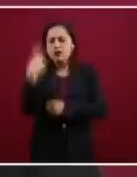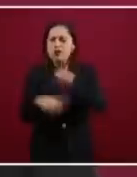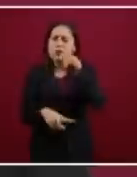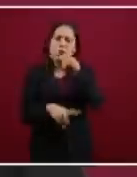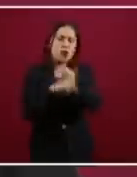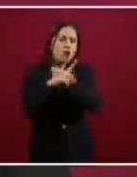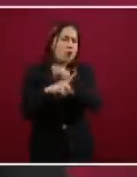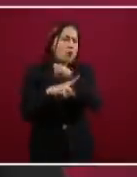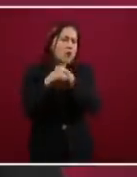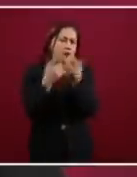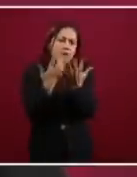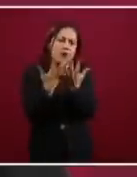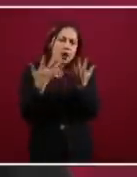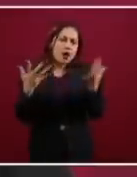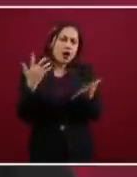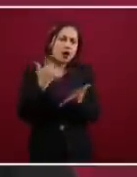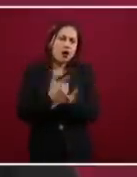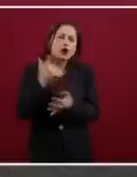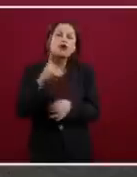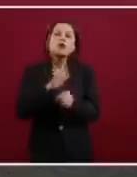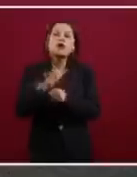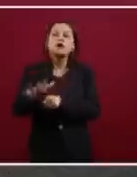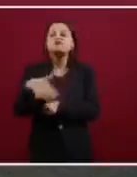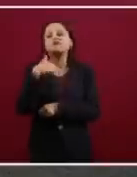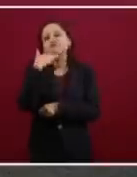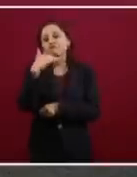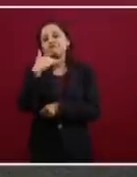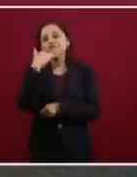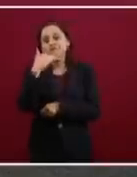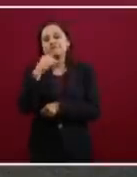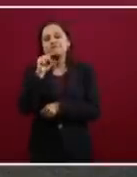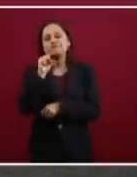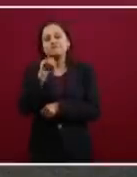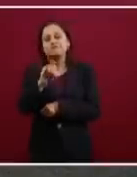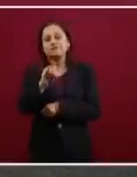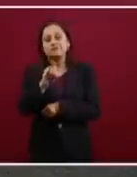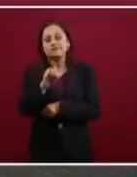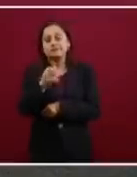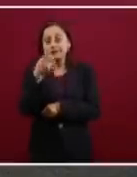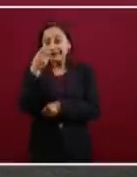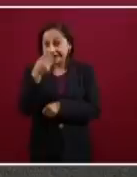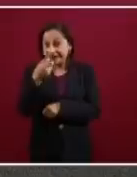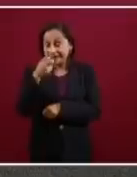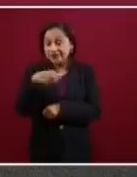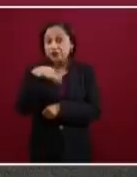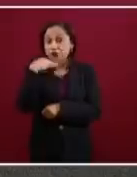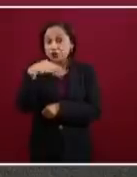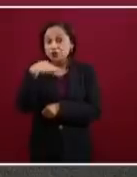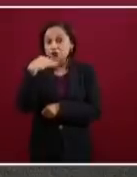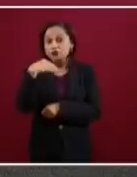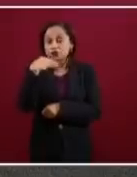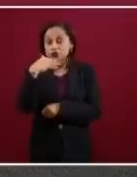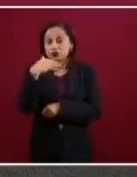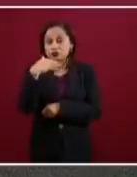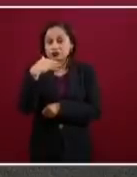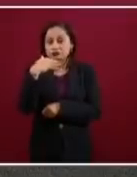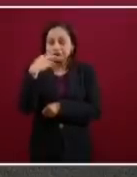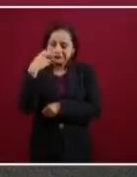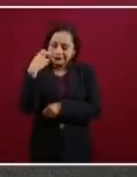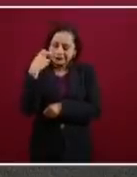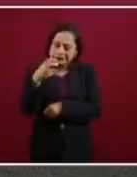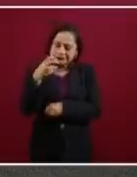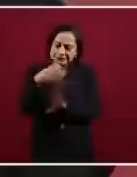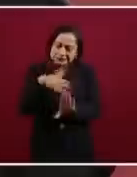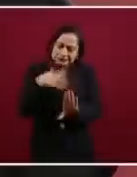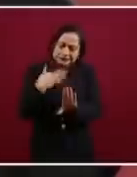y que la corrupción fue lo que daño la